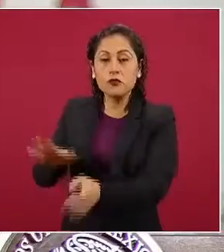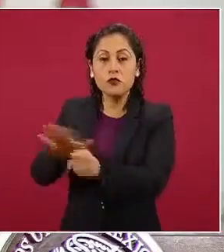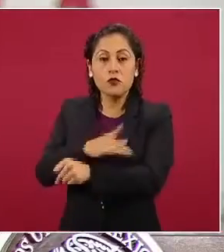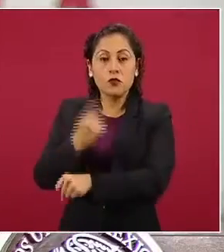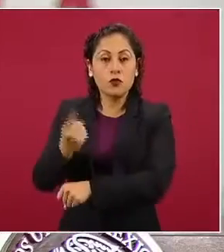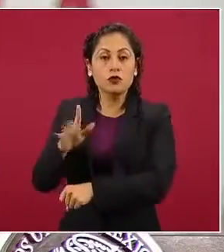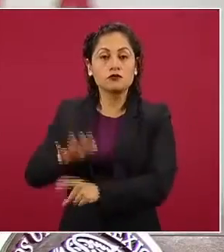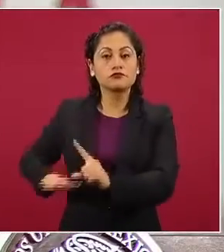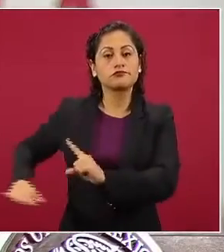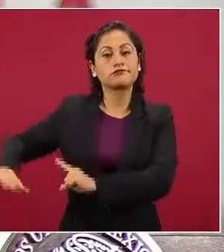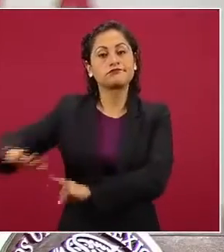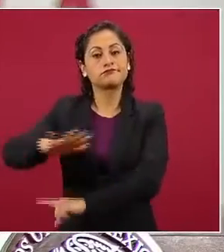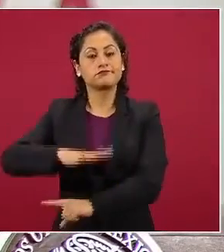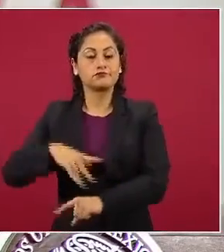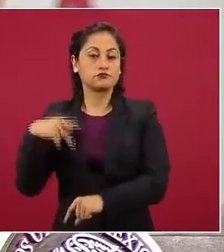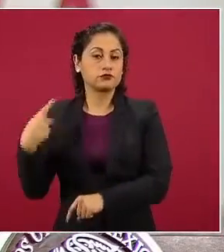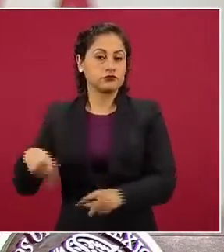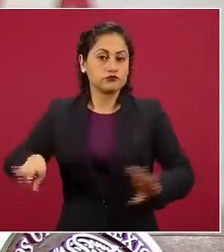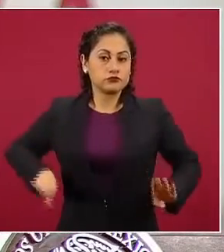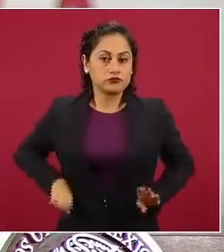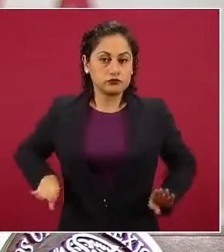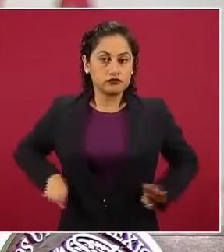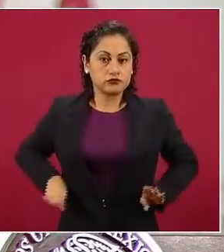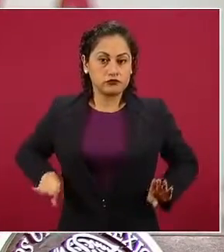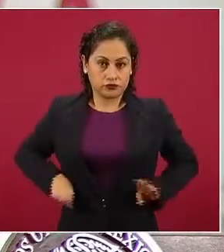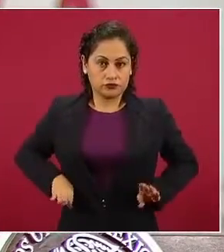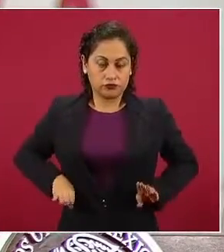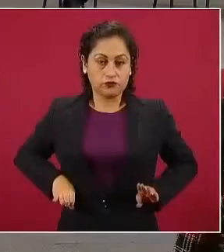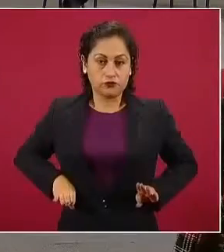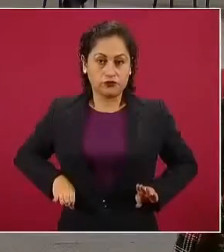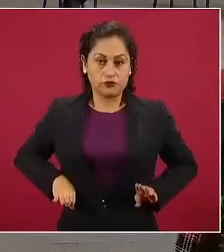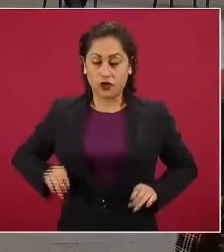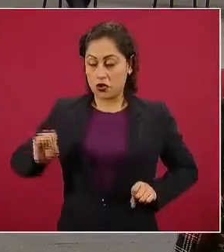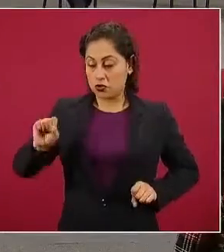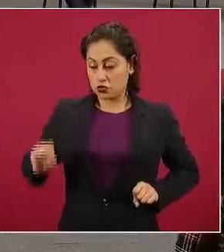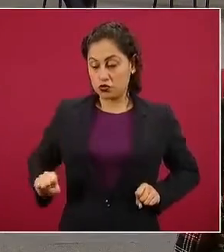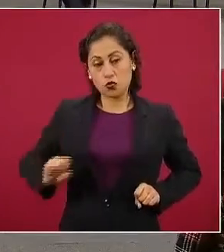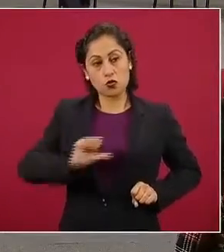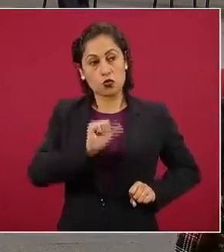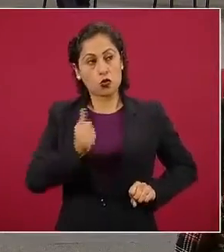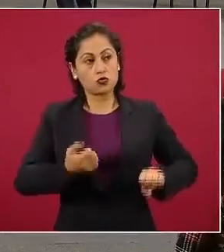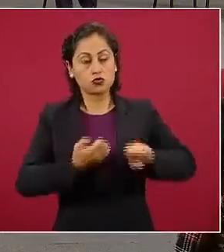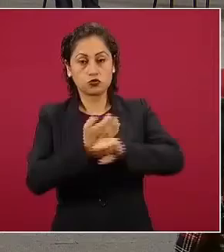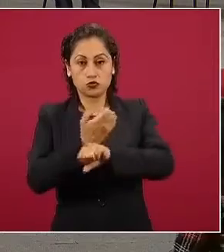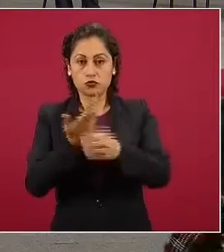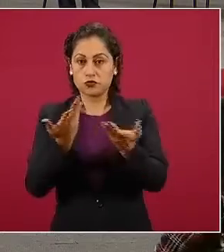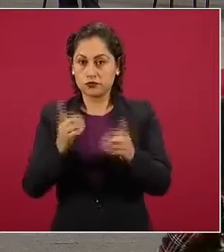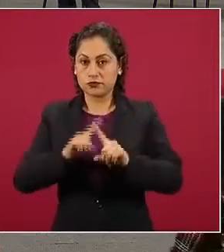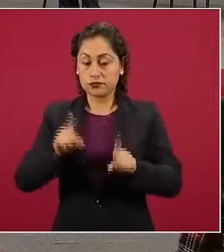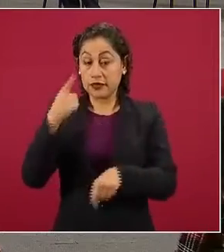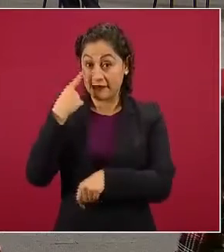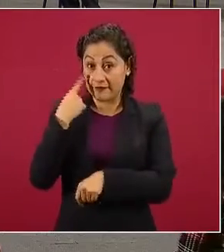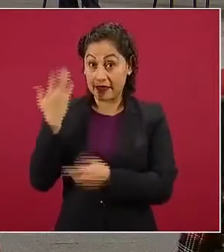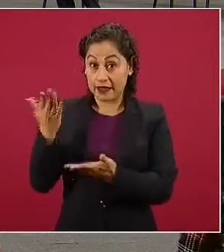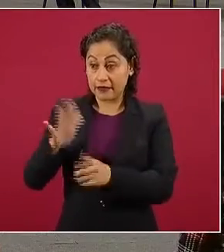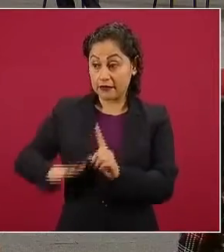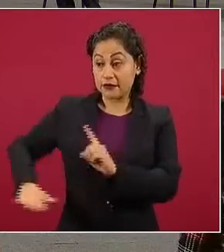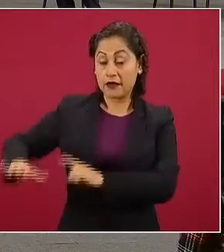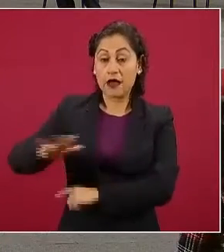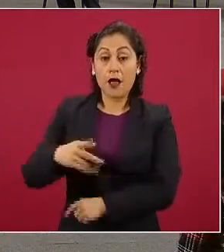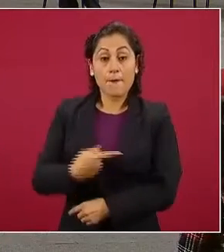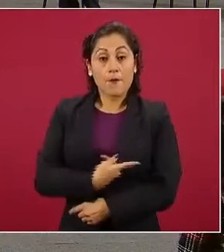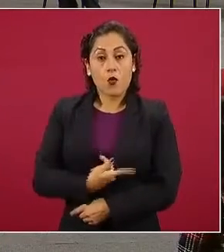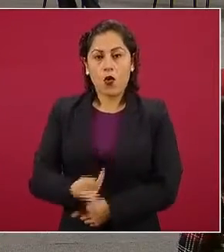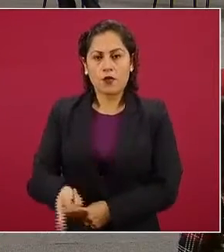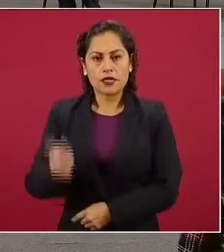las condiciones que existen entre el sur del país y el resto del país. Por ejemplo, si vemos por casos de pobreza extrema,